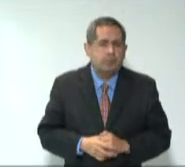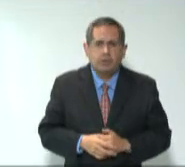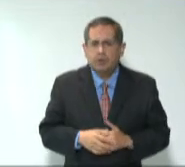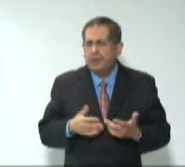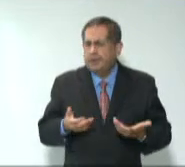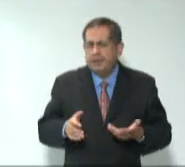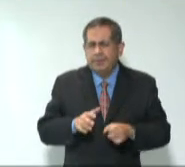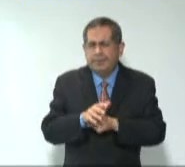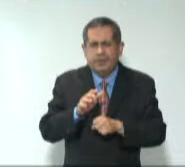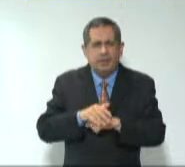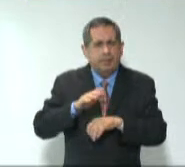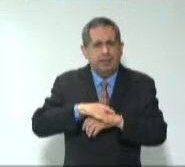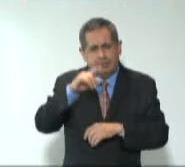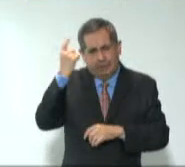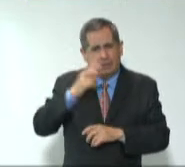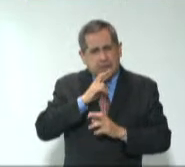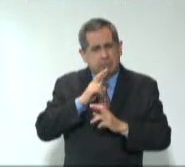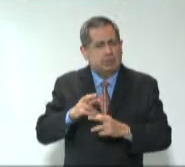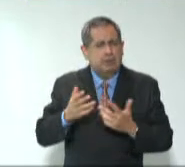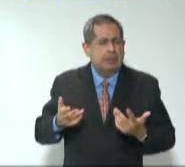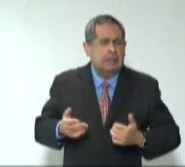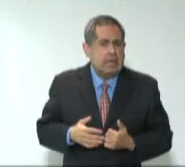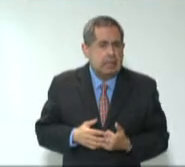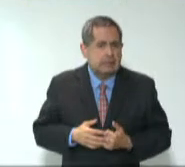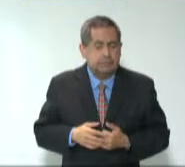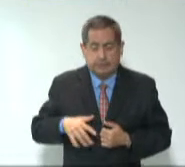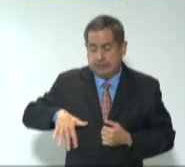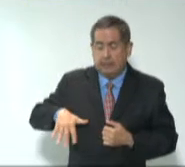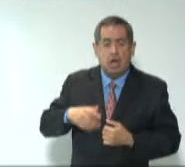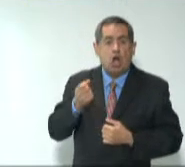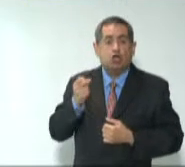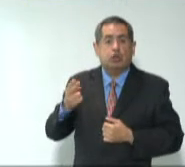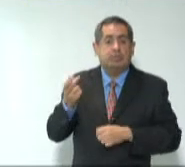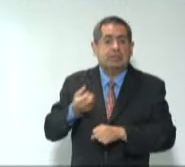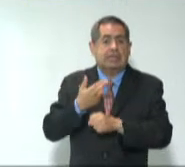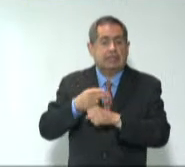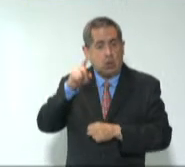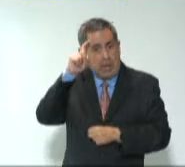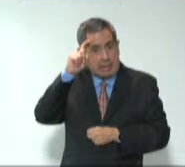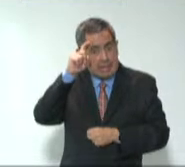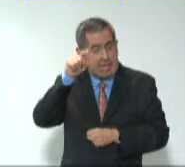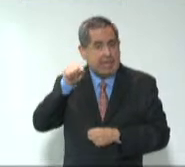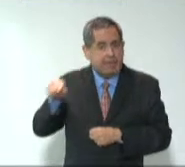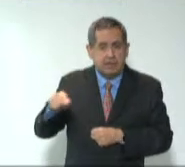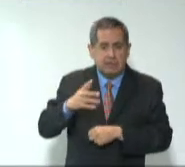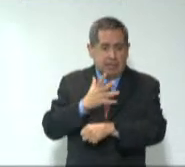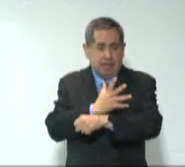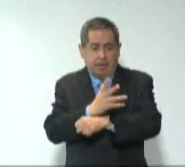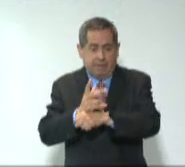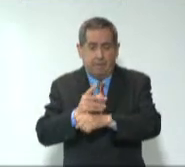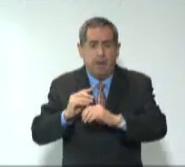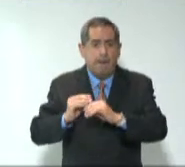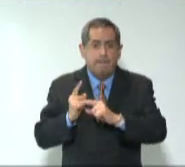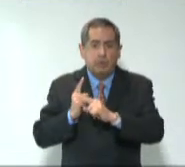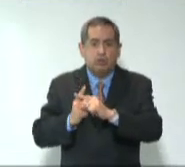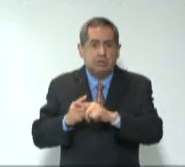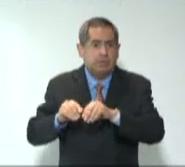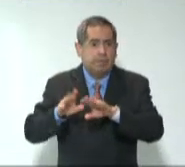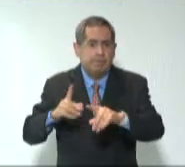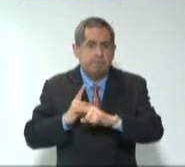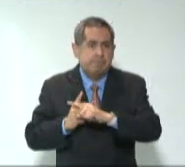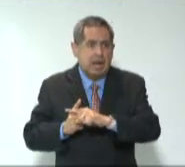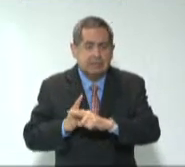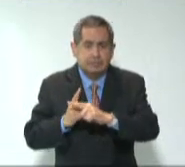salida la salida ya lo decía el subsec ario gatel fue la transparencia proactiva que la ley la dice que hay que